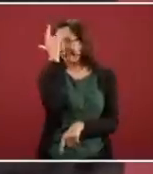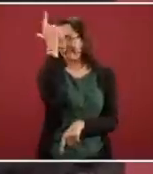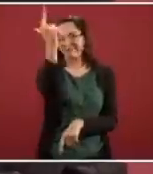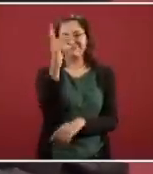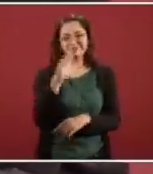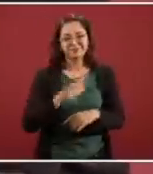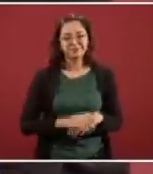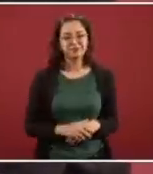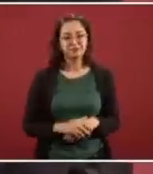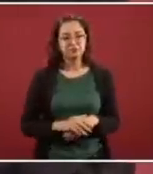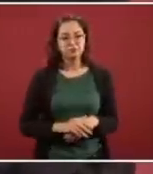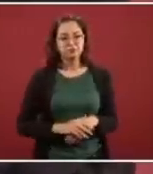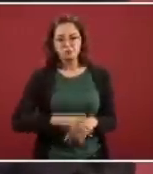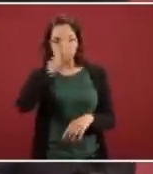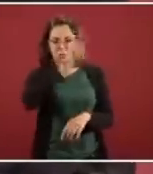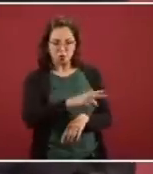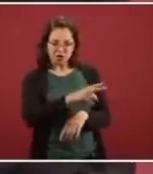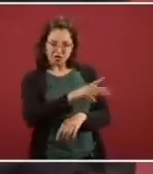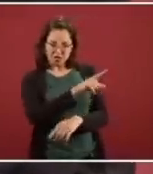y no puede haber censura.